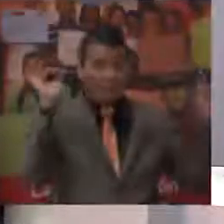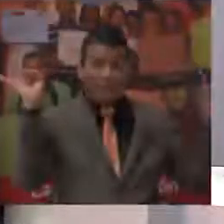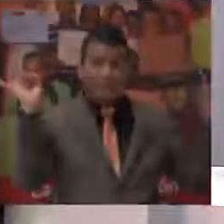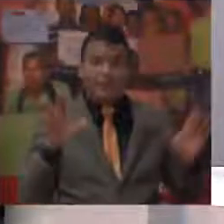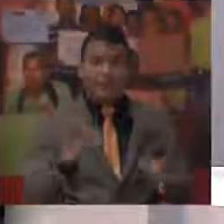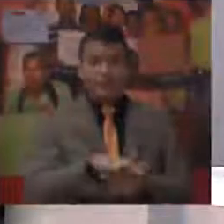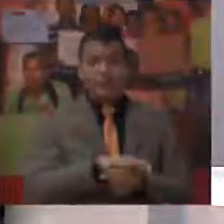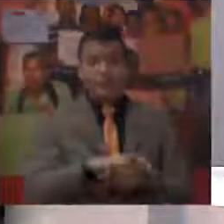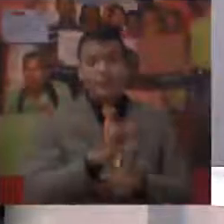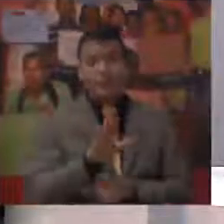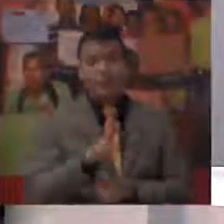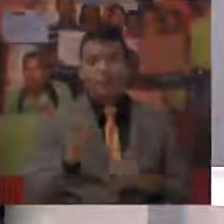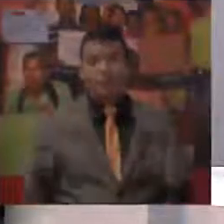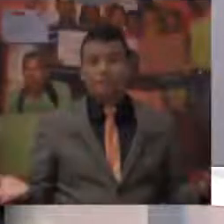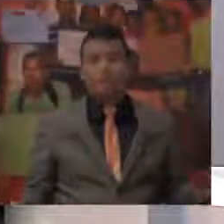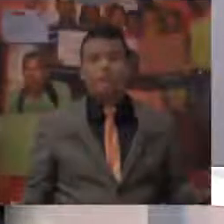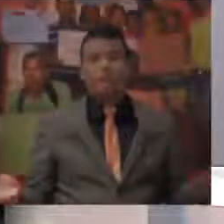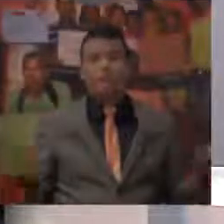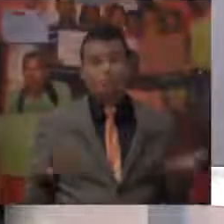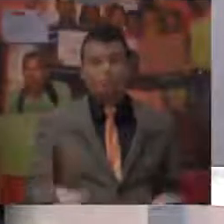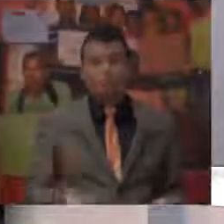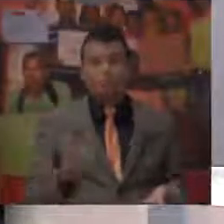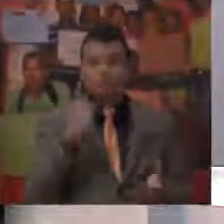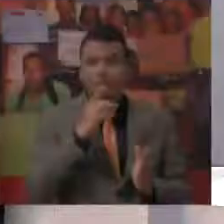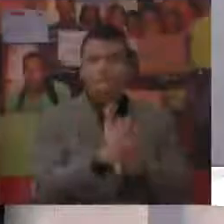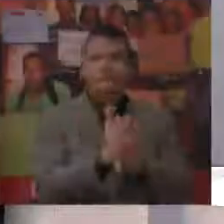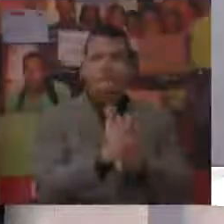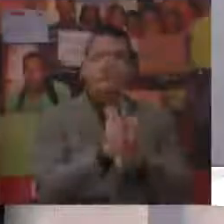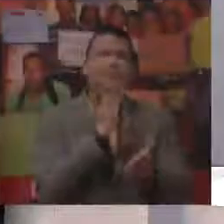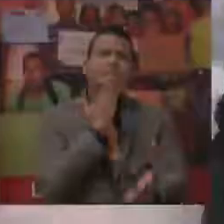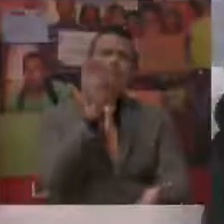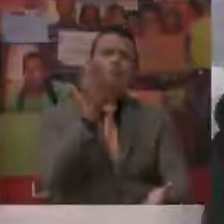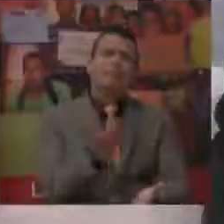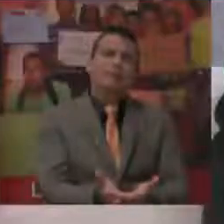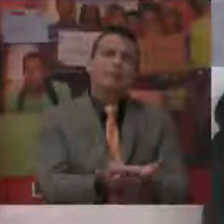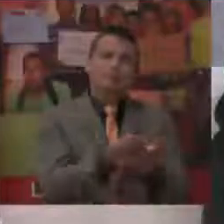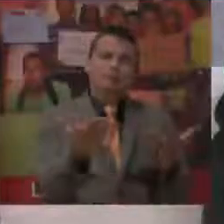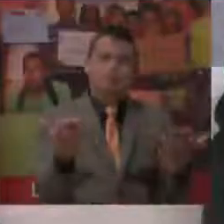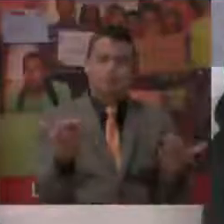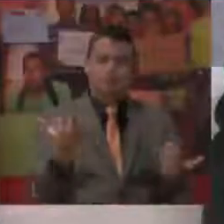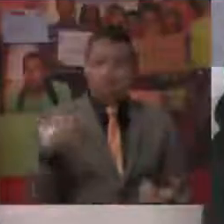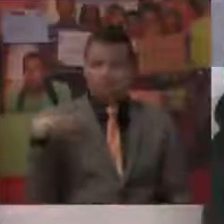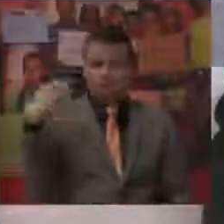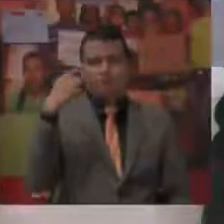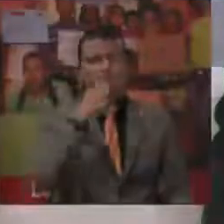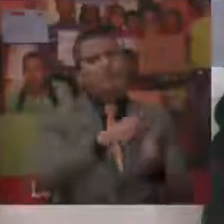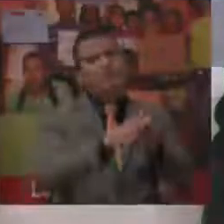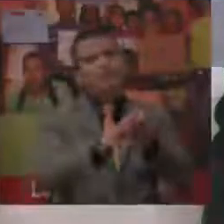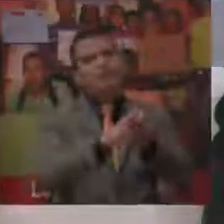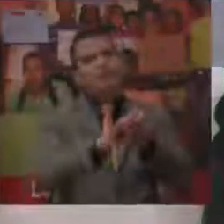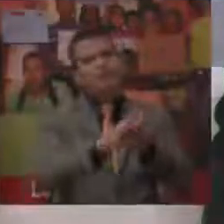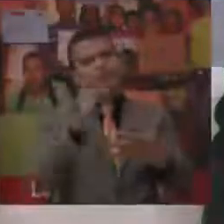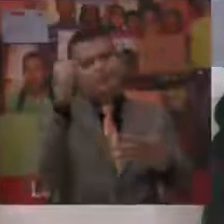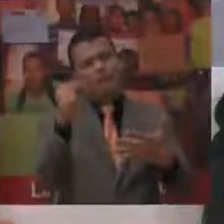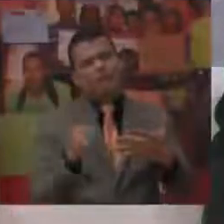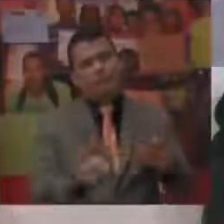esta situación. Por eso les doy muchísimas gracias por darme la oportunidad de exponerlas y